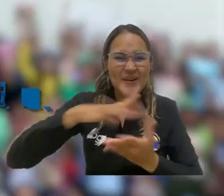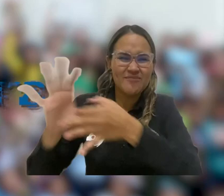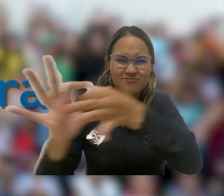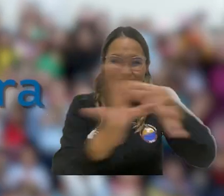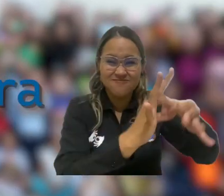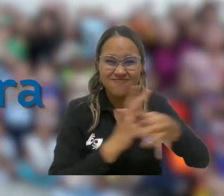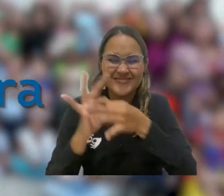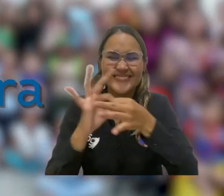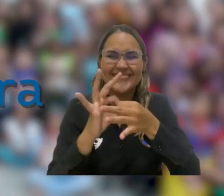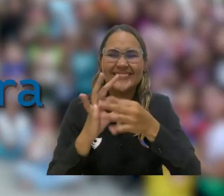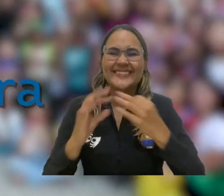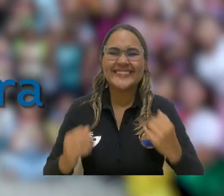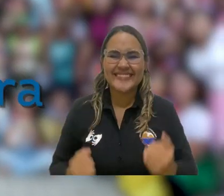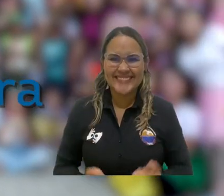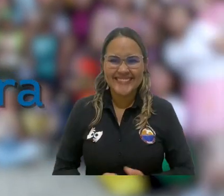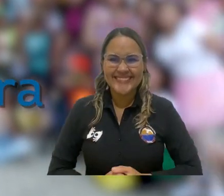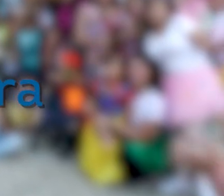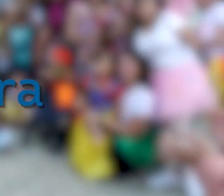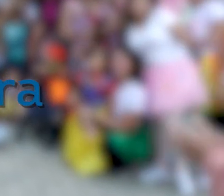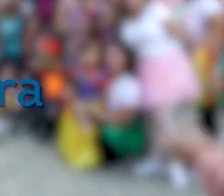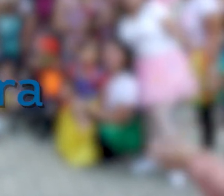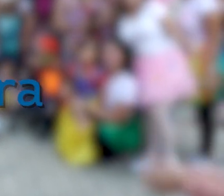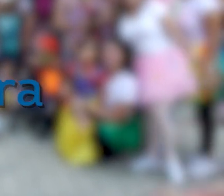Aún más incluyente e innovadora.